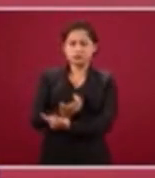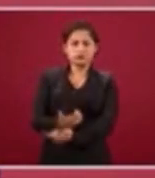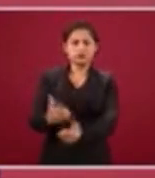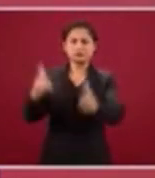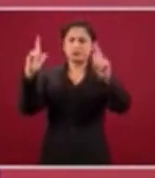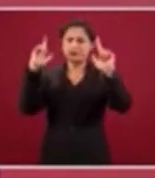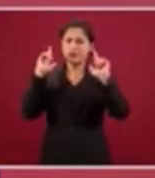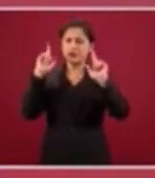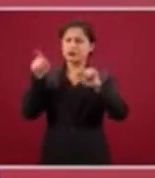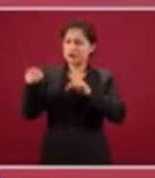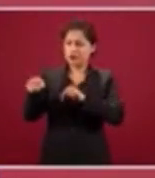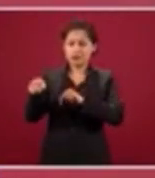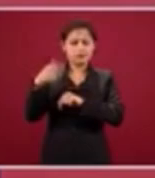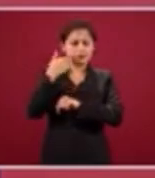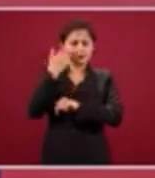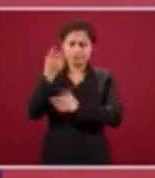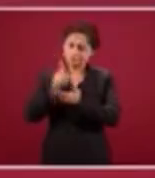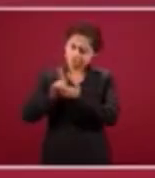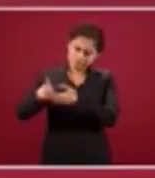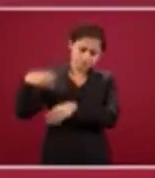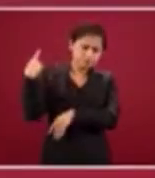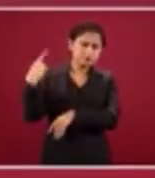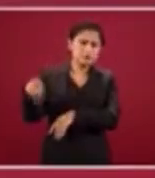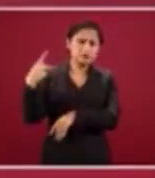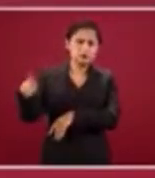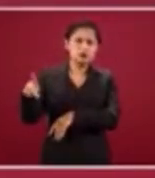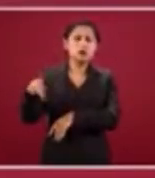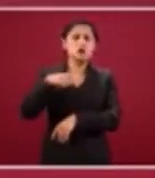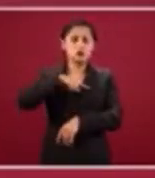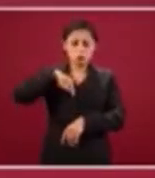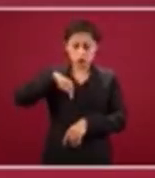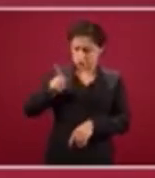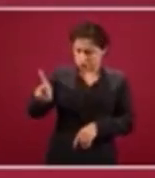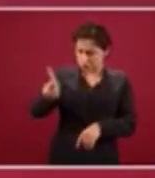lucha social, yo no soy un fifí.